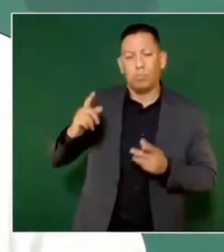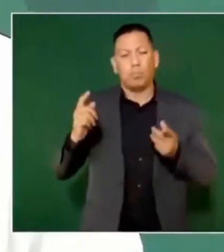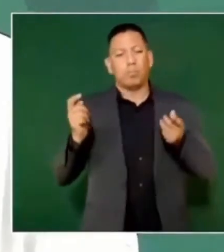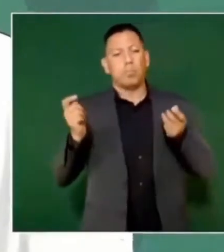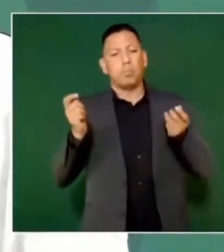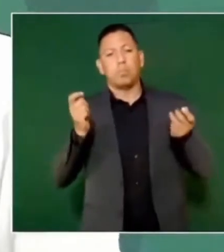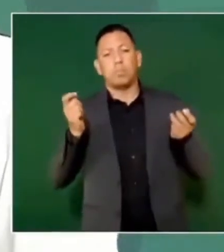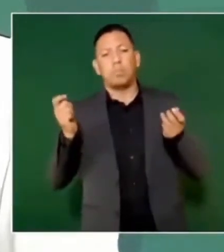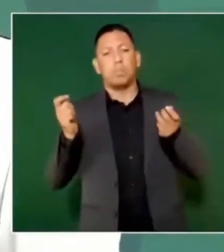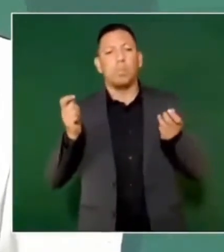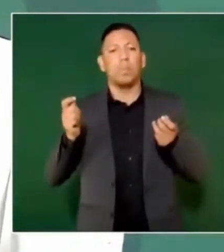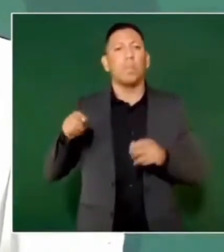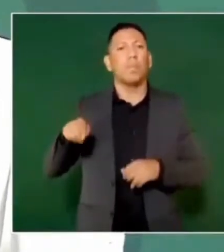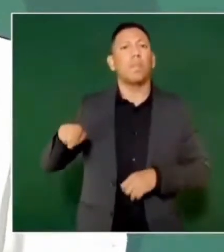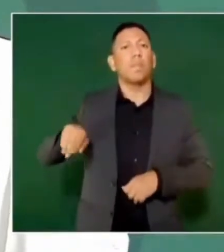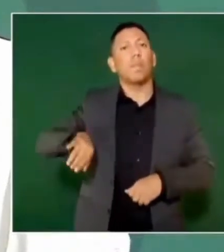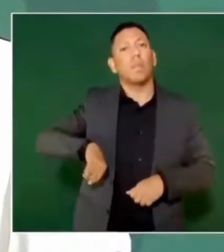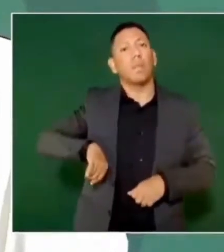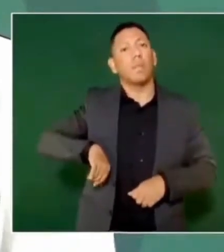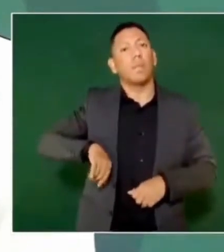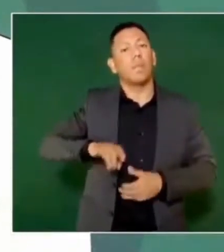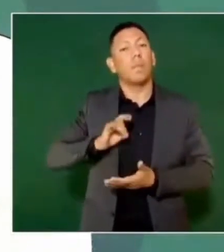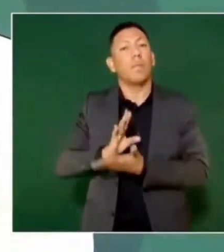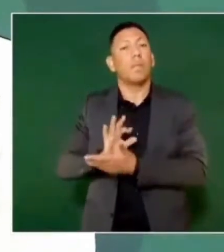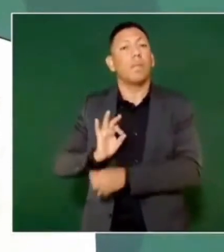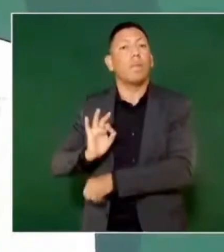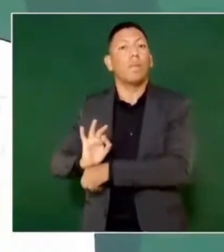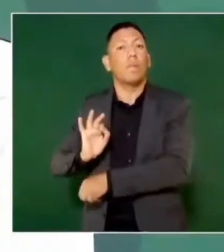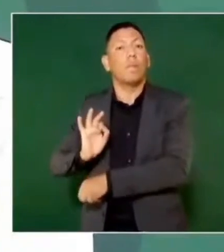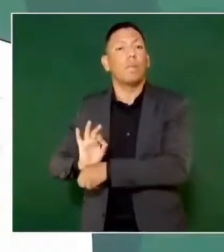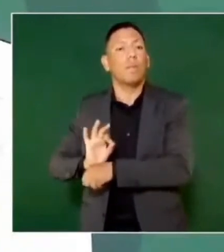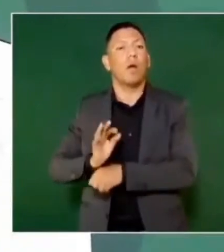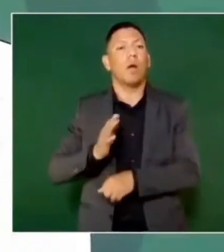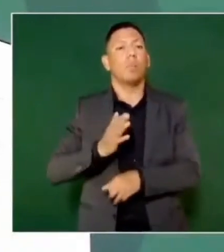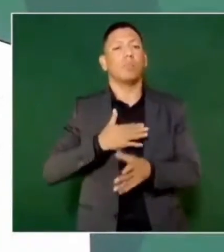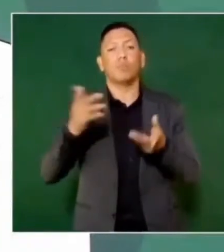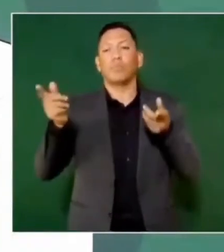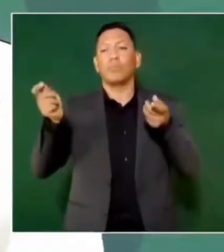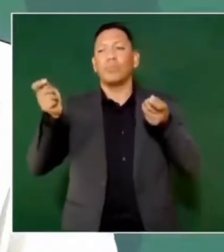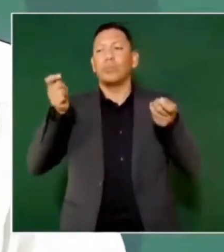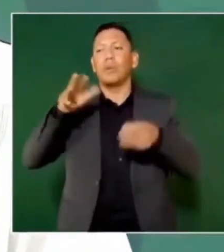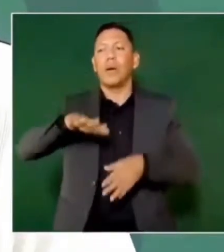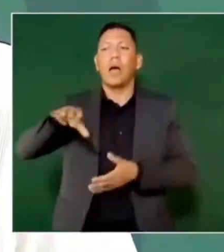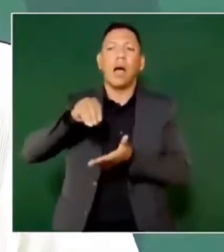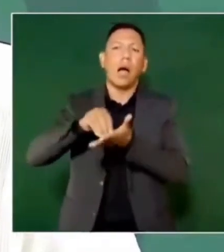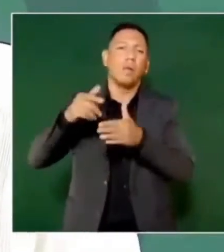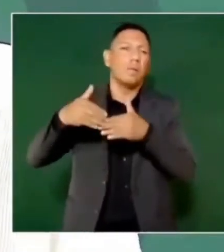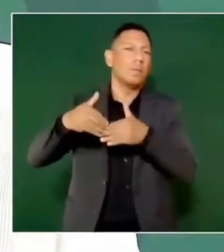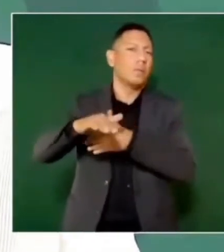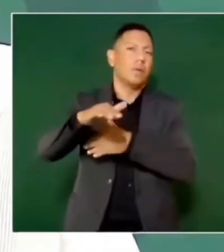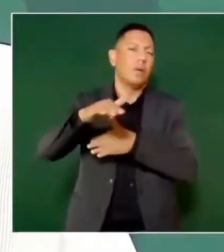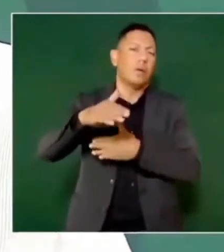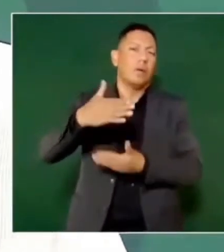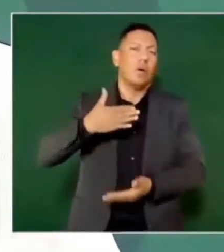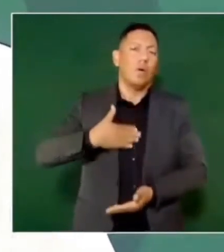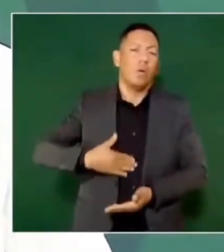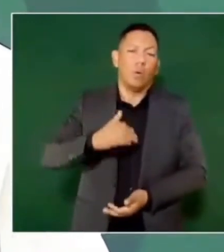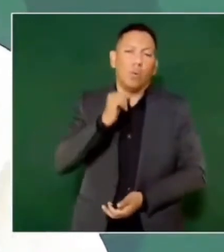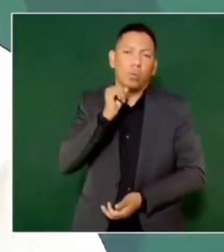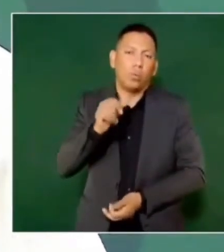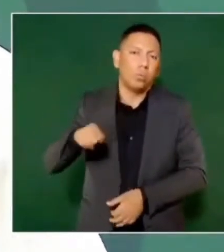a los que les conviene que siga este régimen de injusticias,